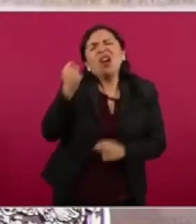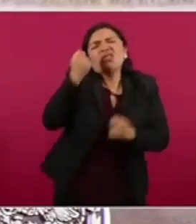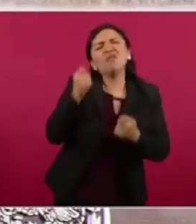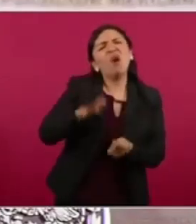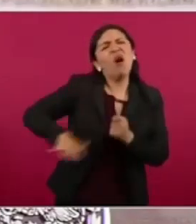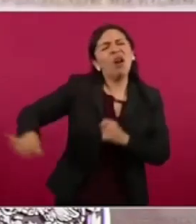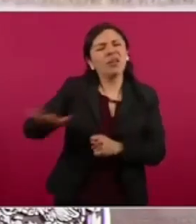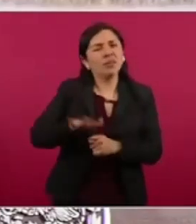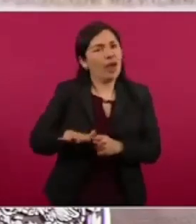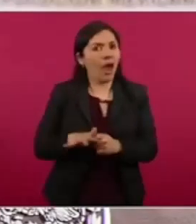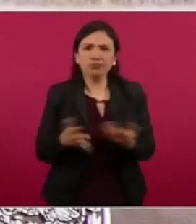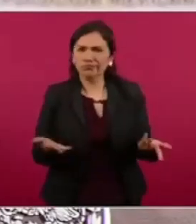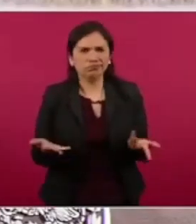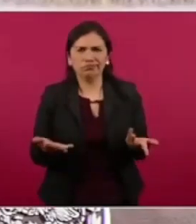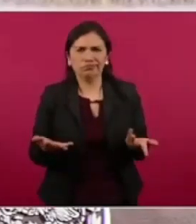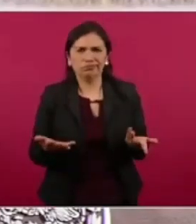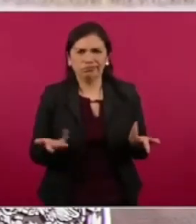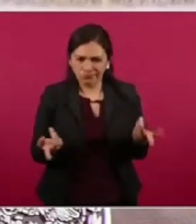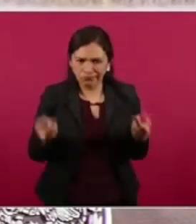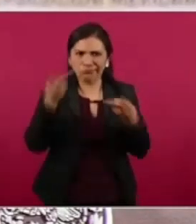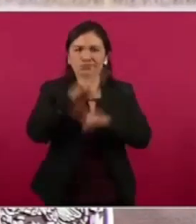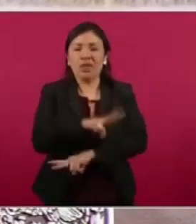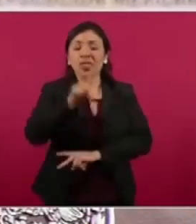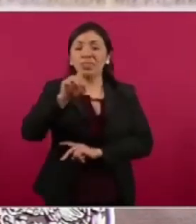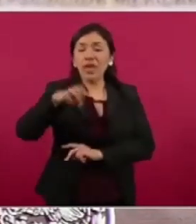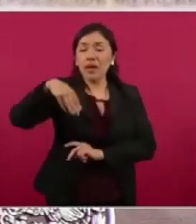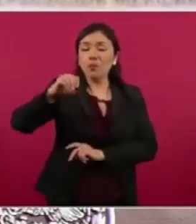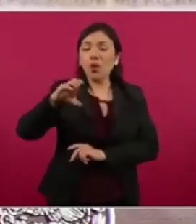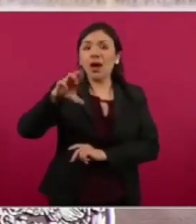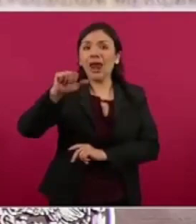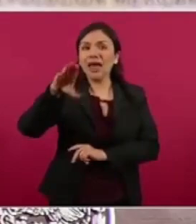La democracia es el poder del pueblo.